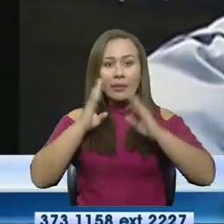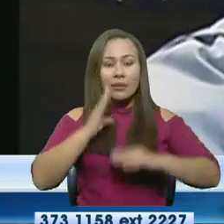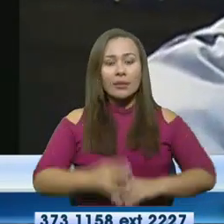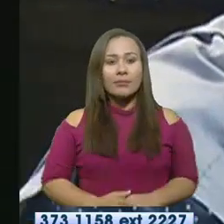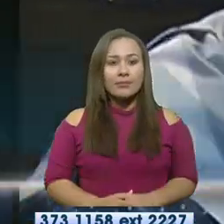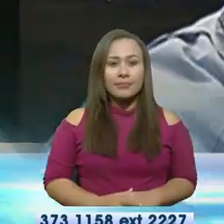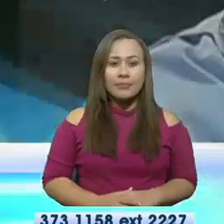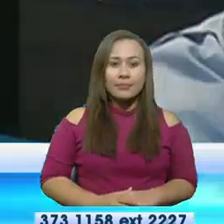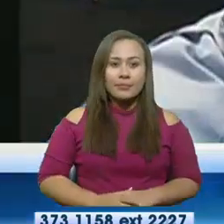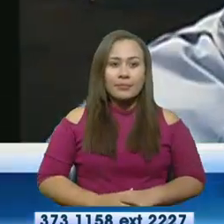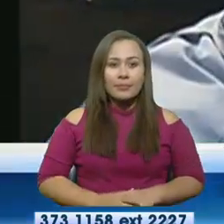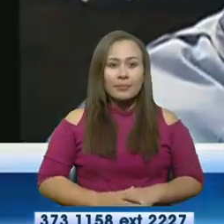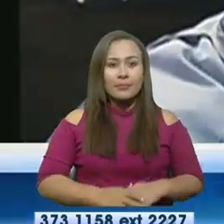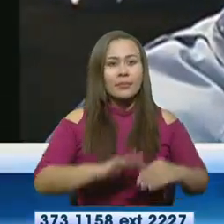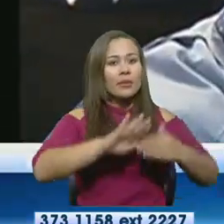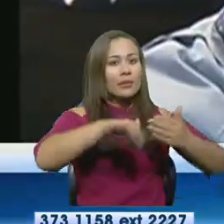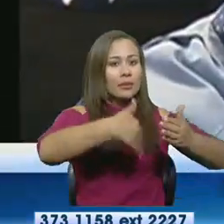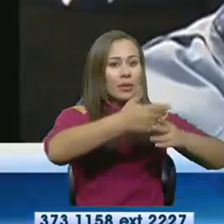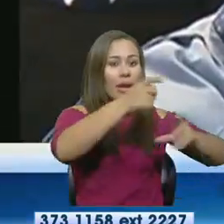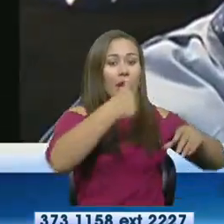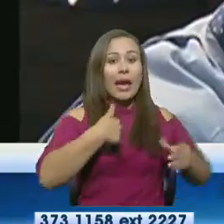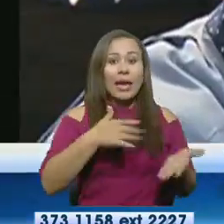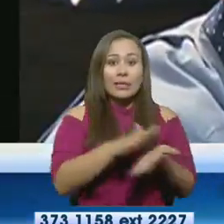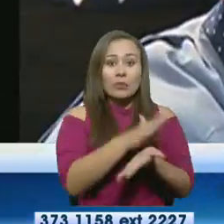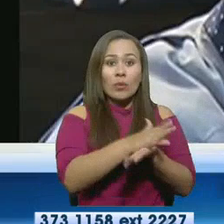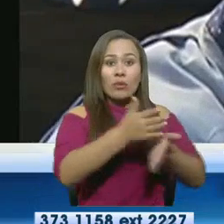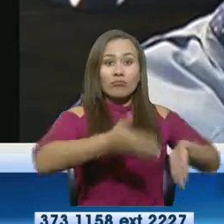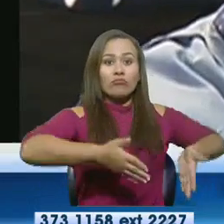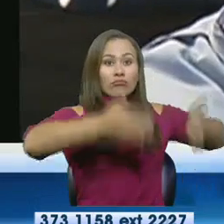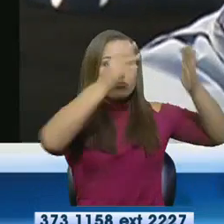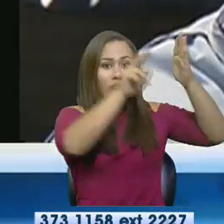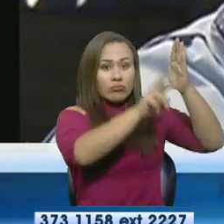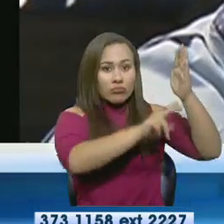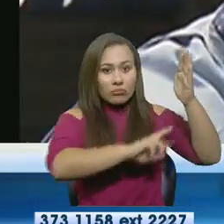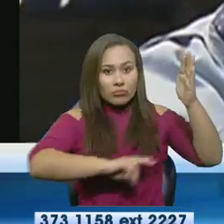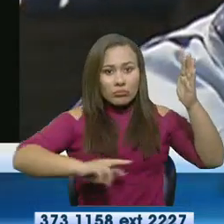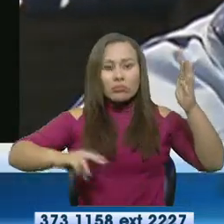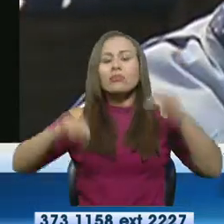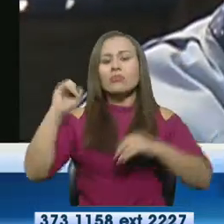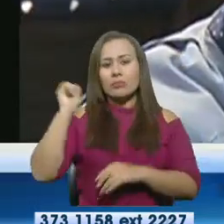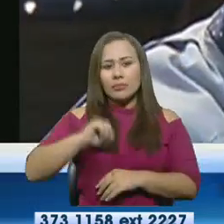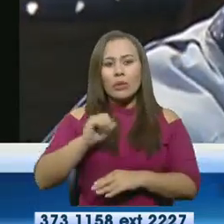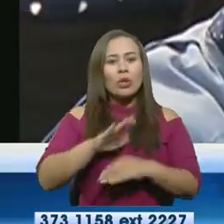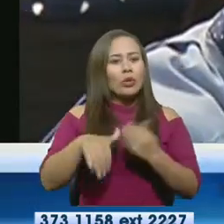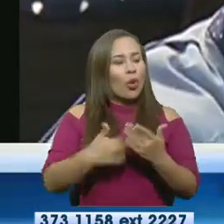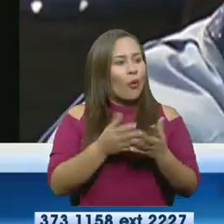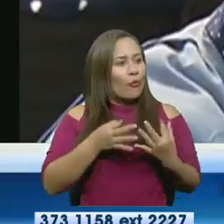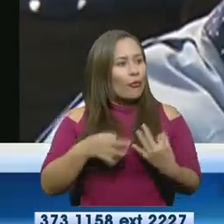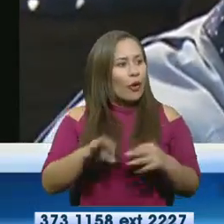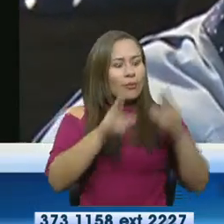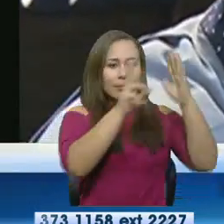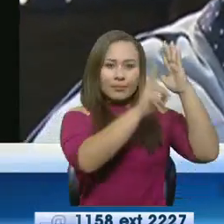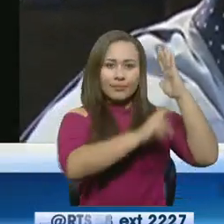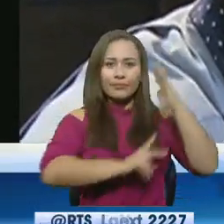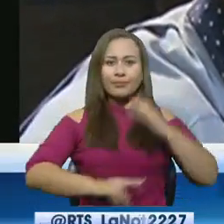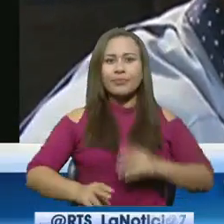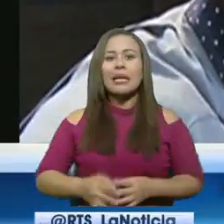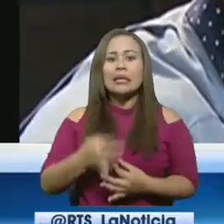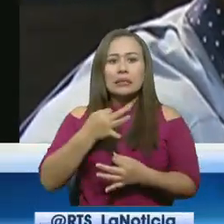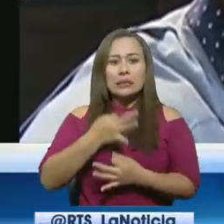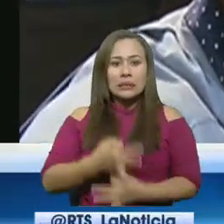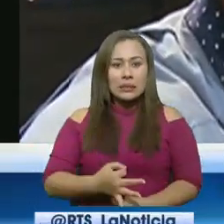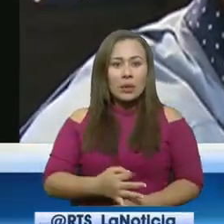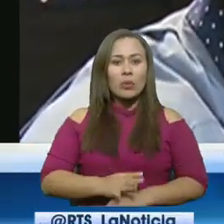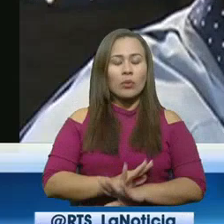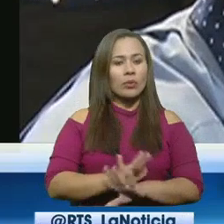los alumnos como estaba en el... Exacto, salieron primero, activaron los protocolos, salieron a las rutas seguras que están